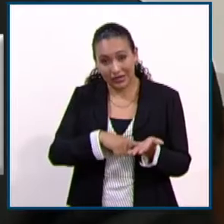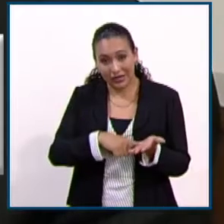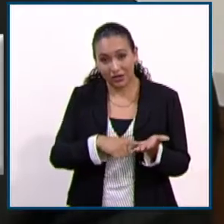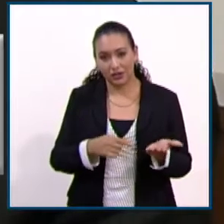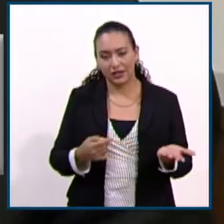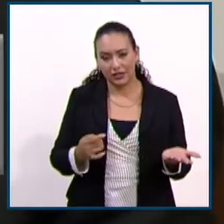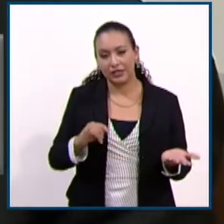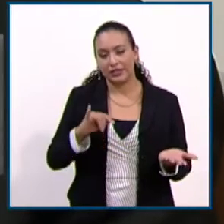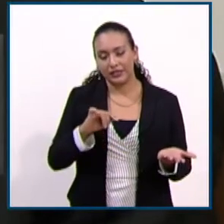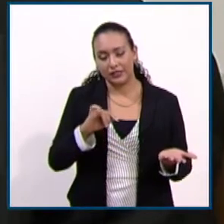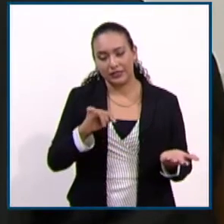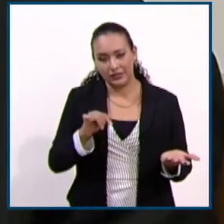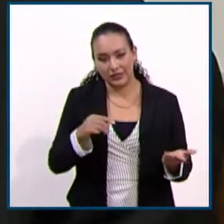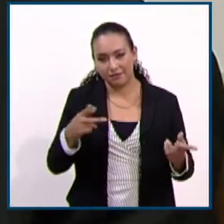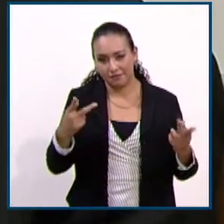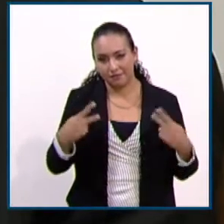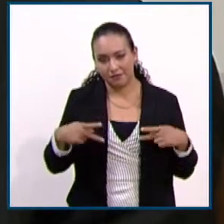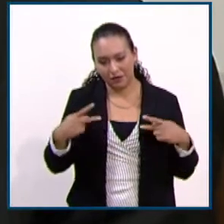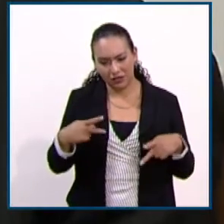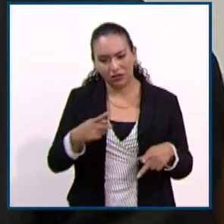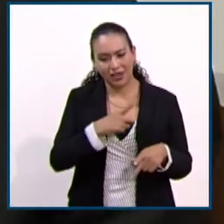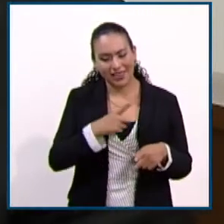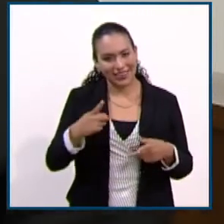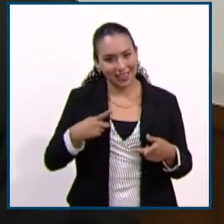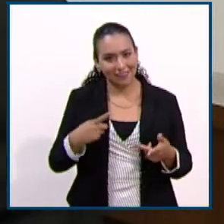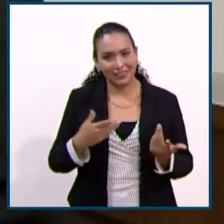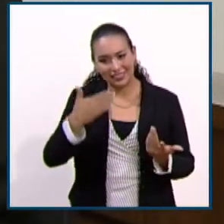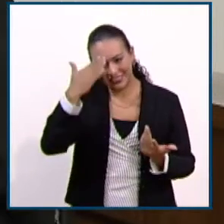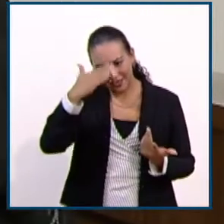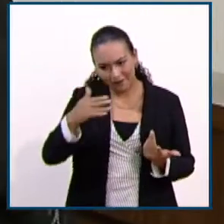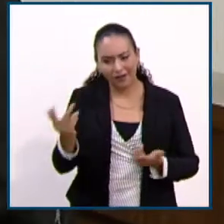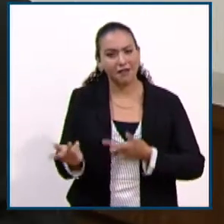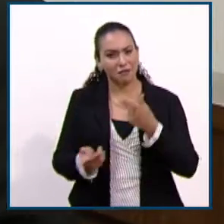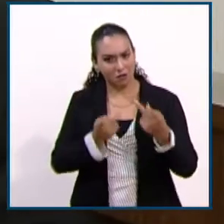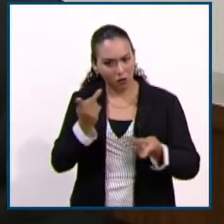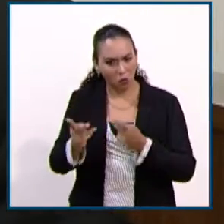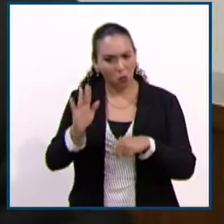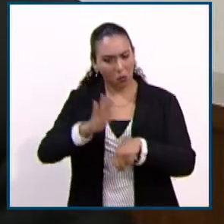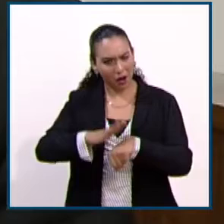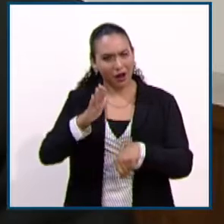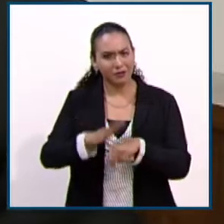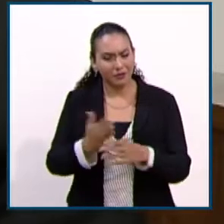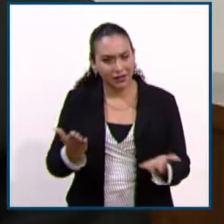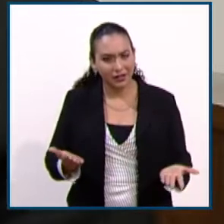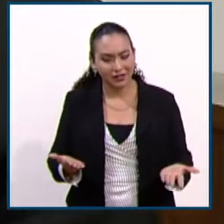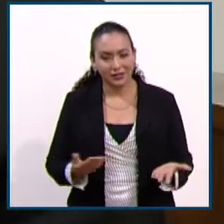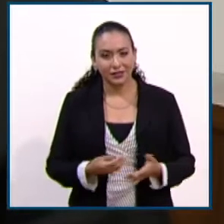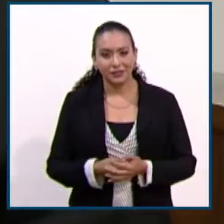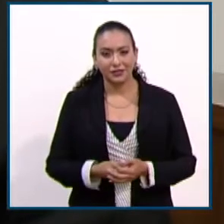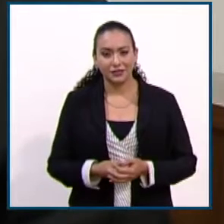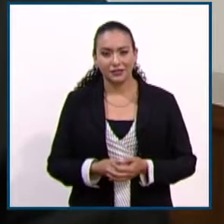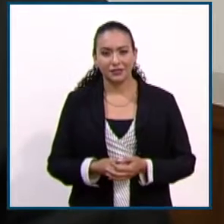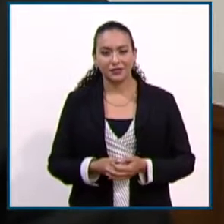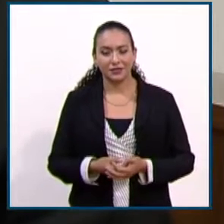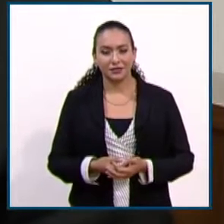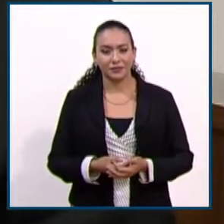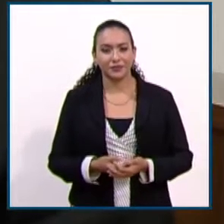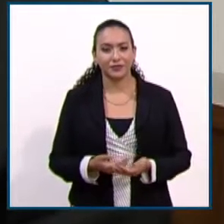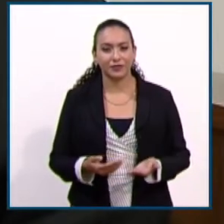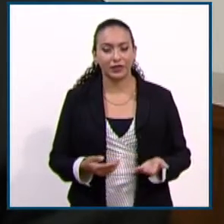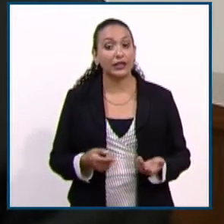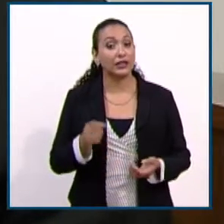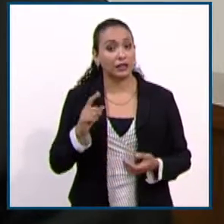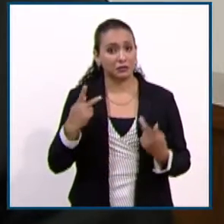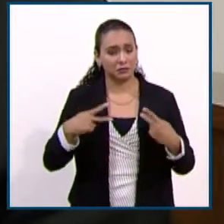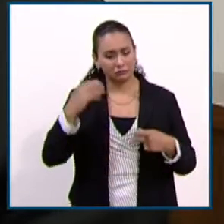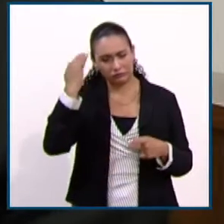que sí la ciudadanía debería al menos interrogarse, sí, y